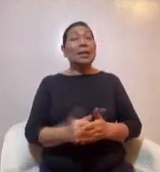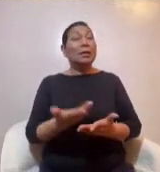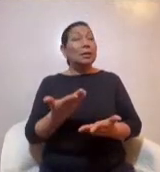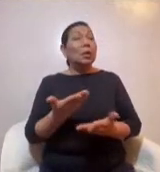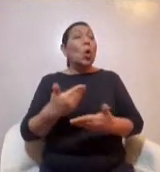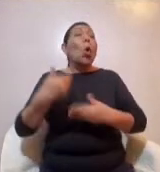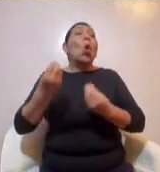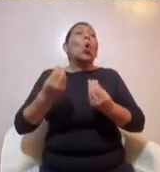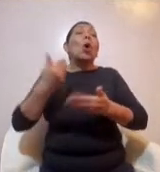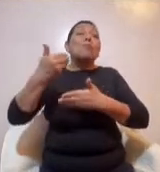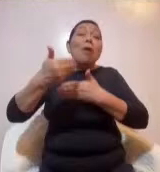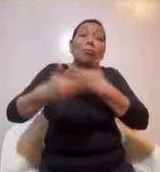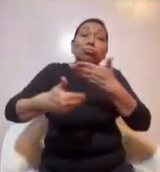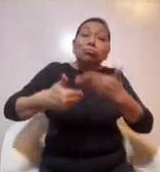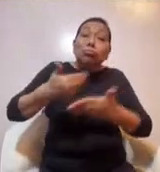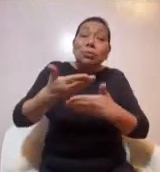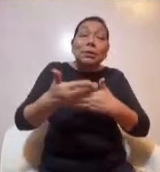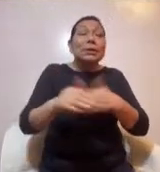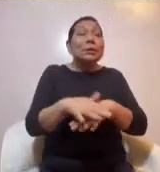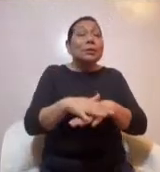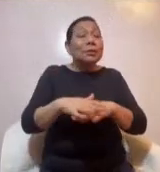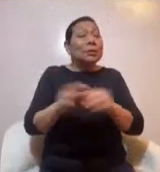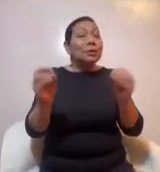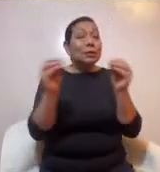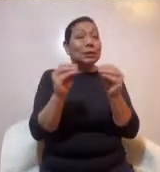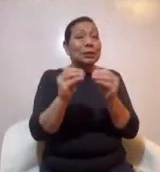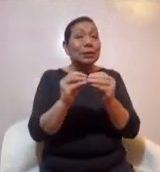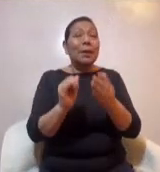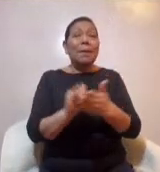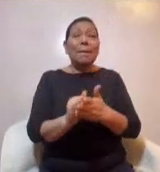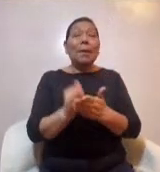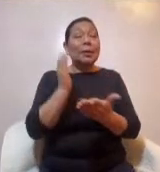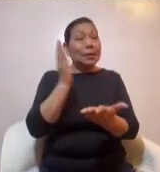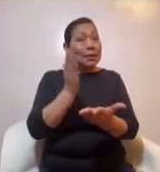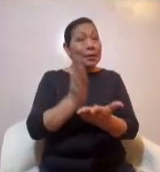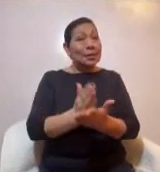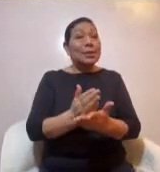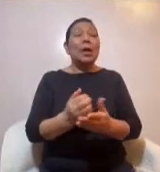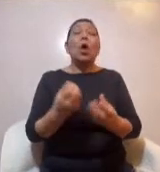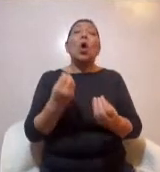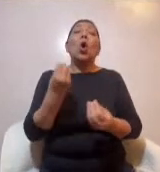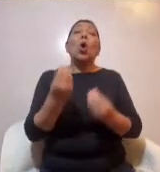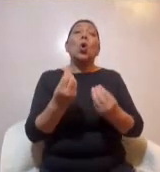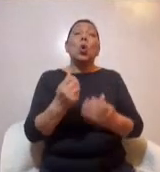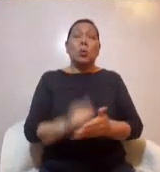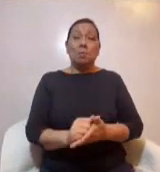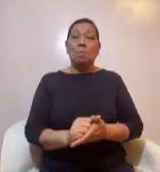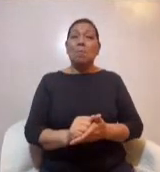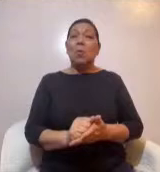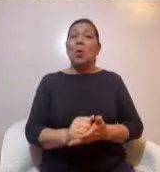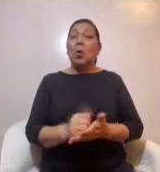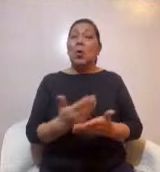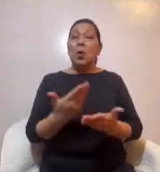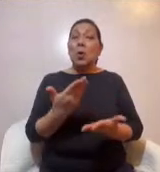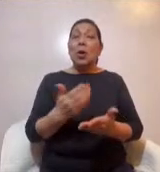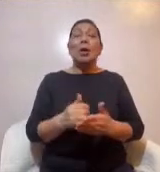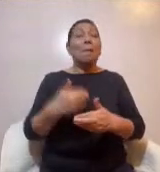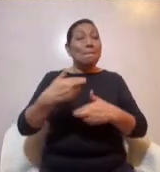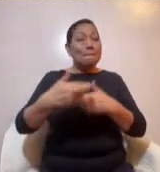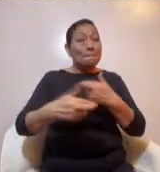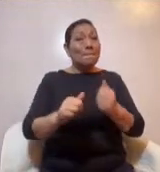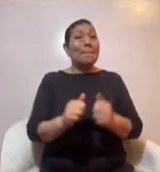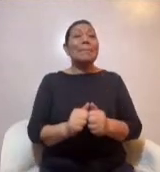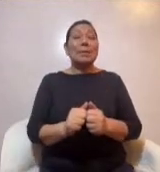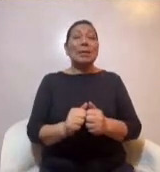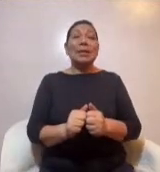a la consecuencia que puede tener este procedimiento administrativo sancionador, ¿no? Y cómo efectivamente en